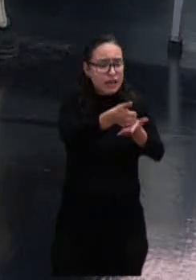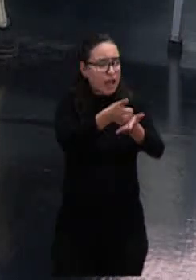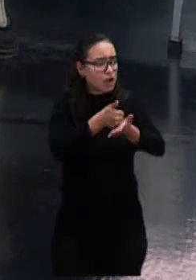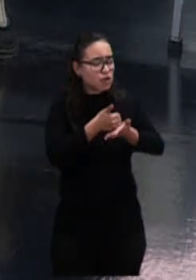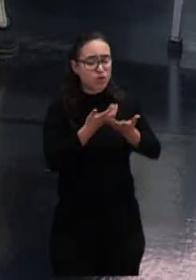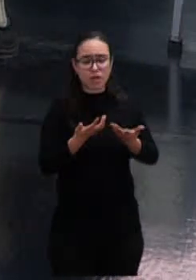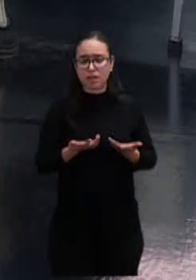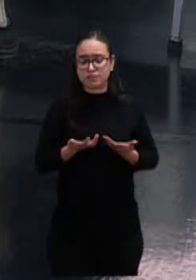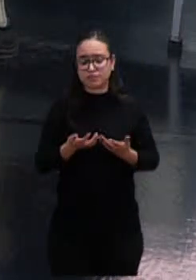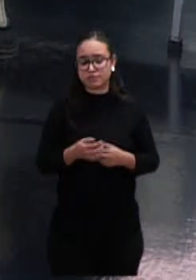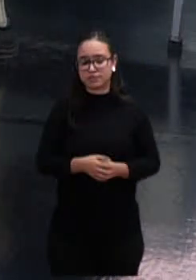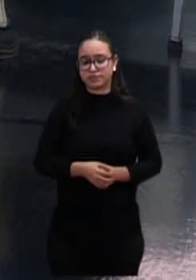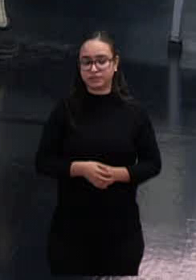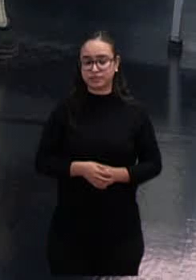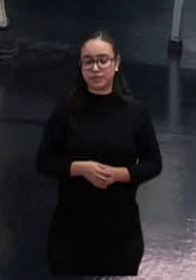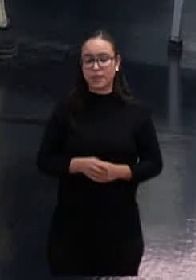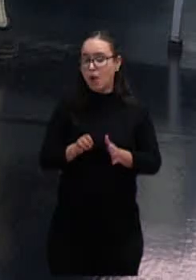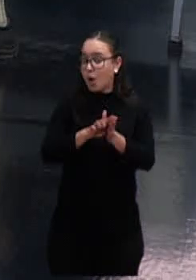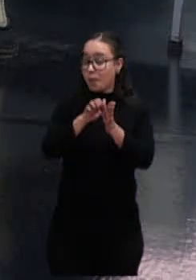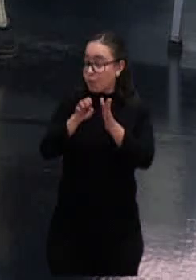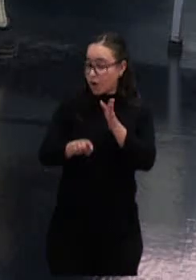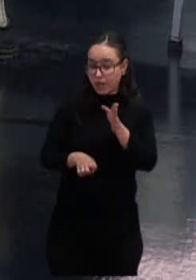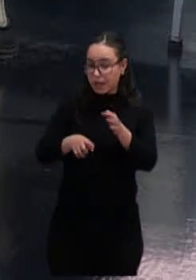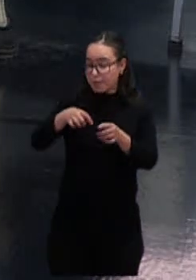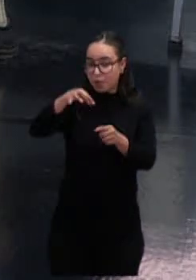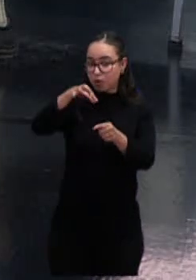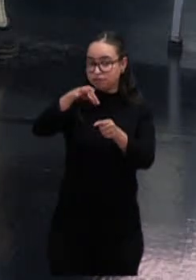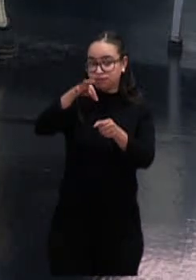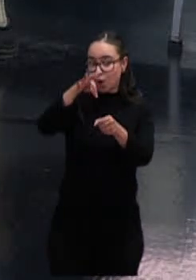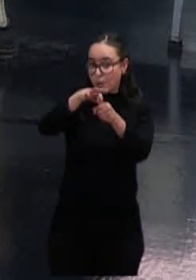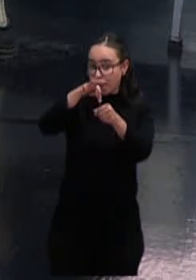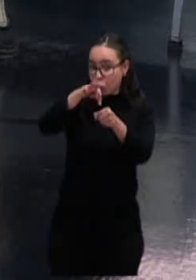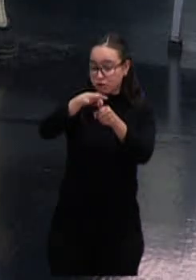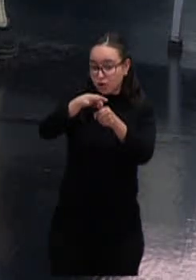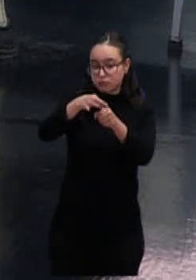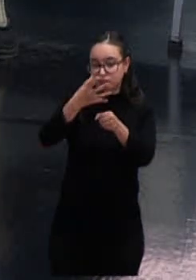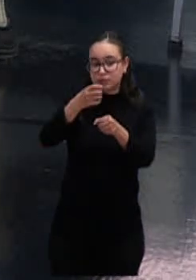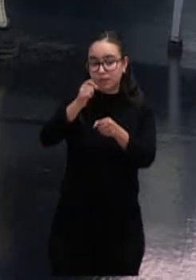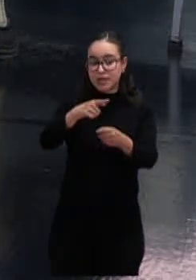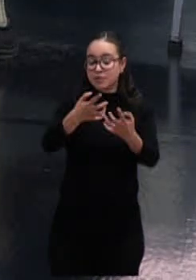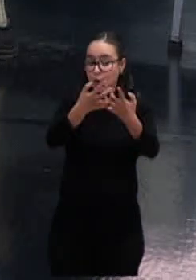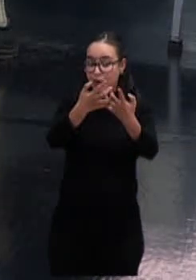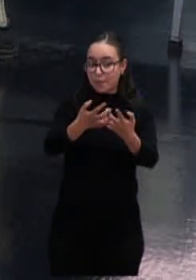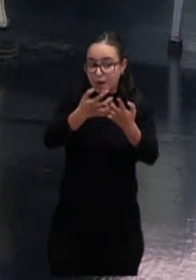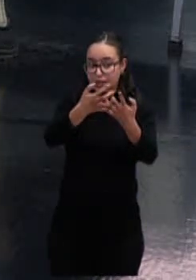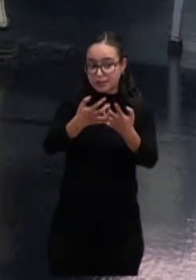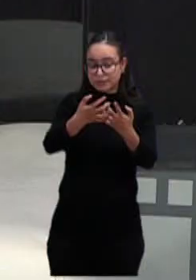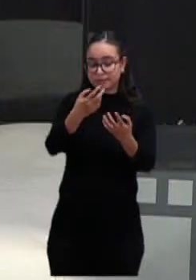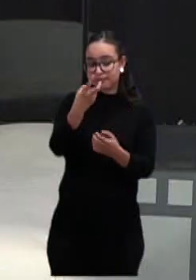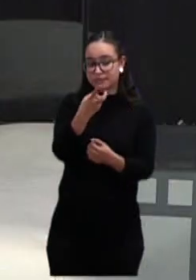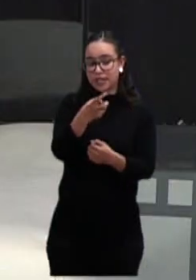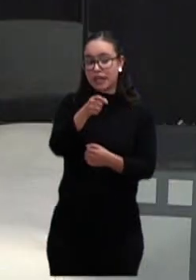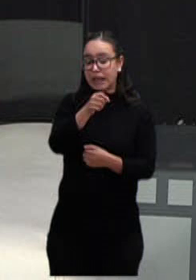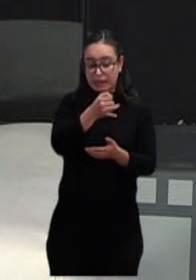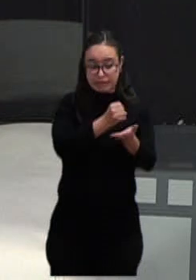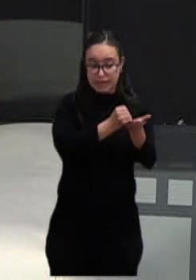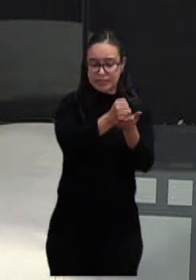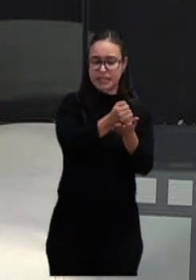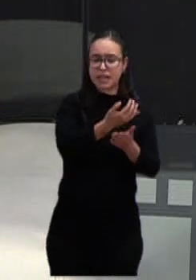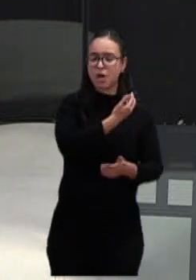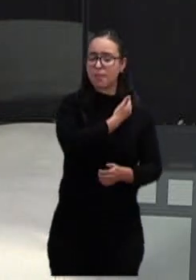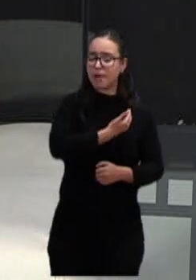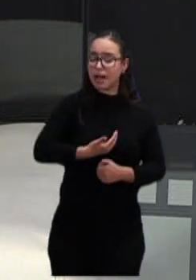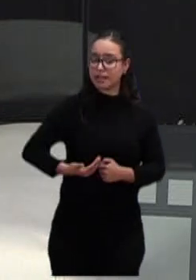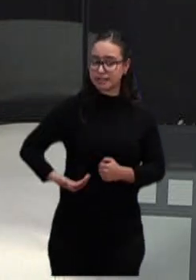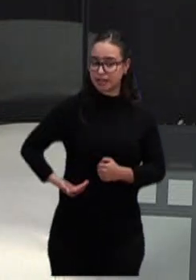estamos contra una elección dentro de empresarios que también ellos tienen que elegir a su presidente hay